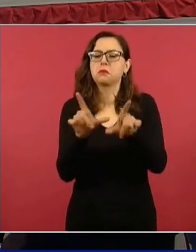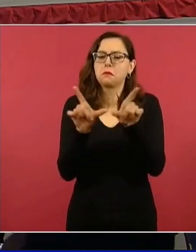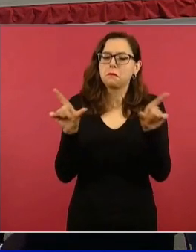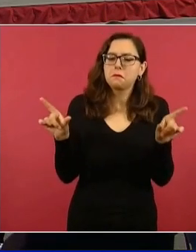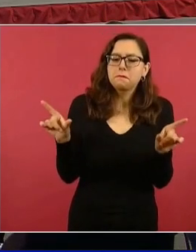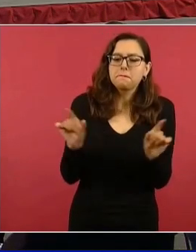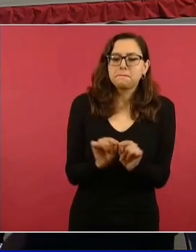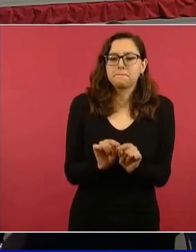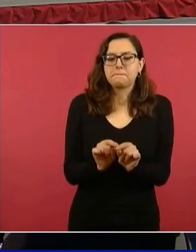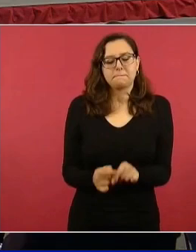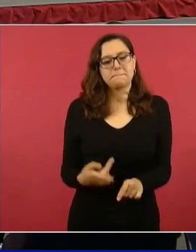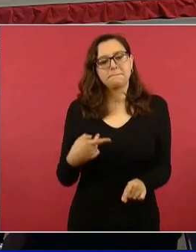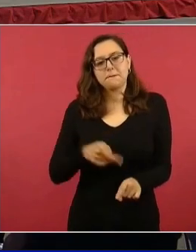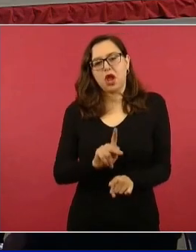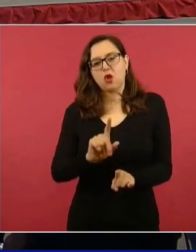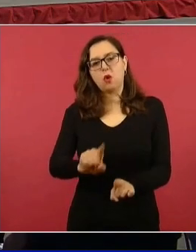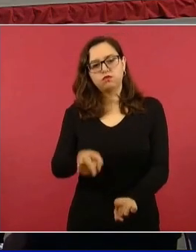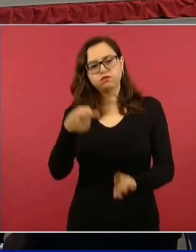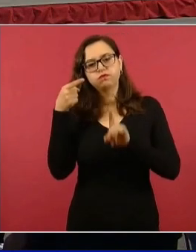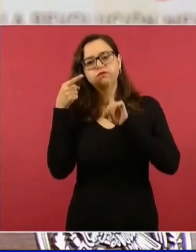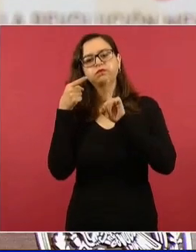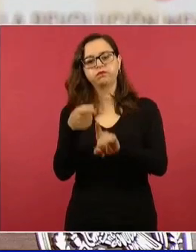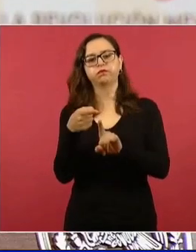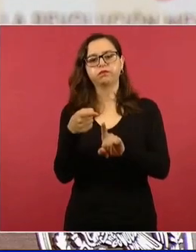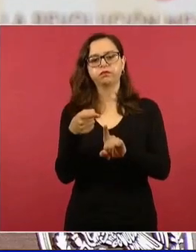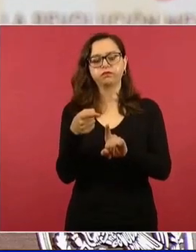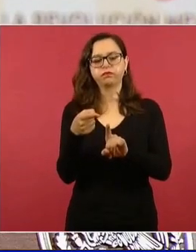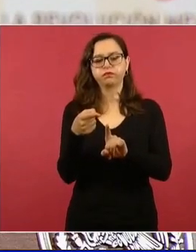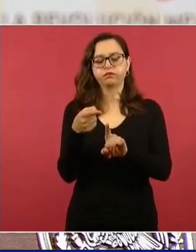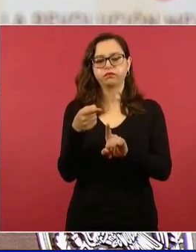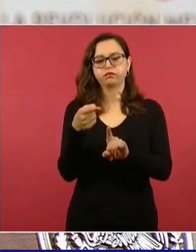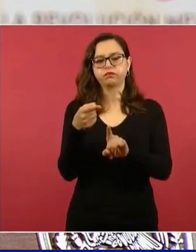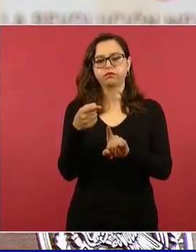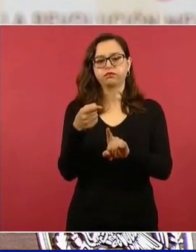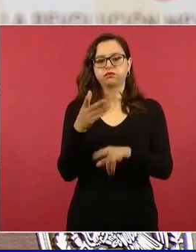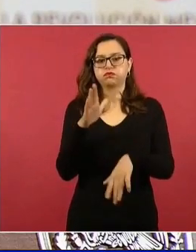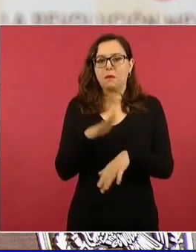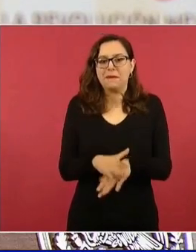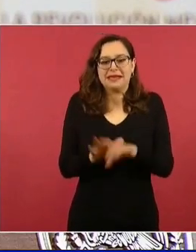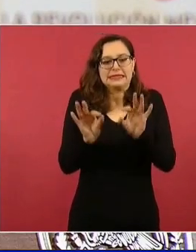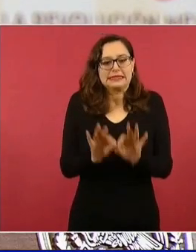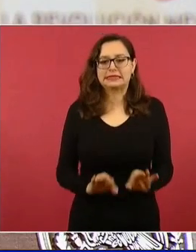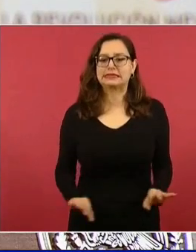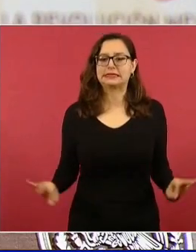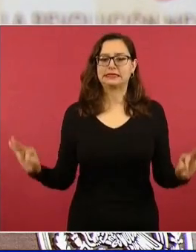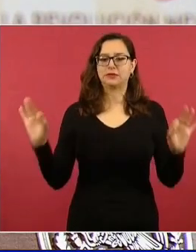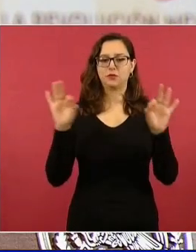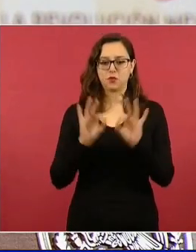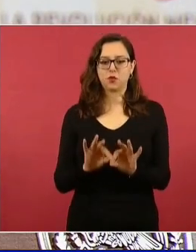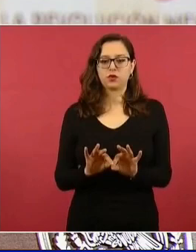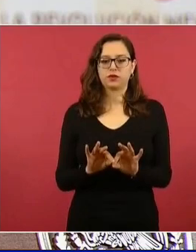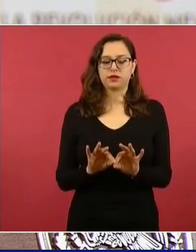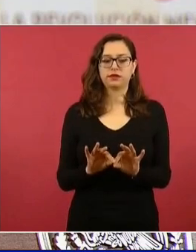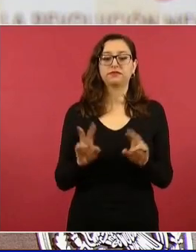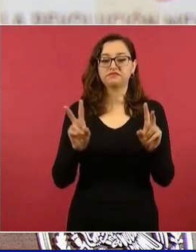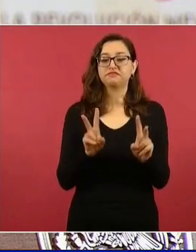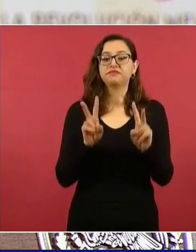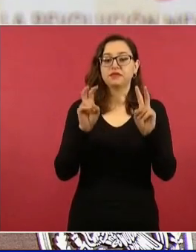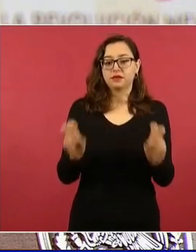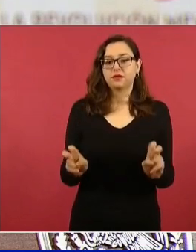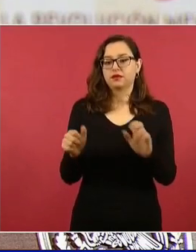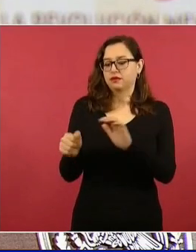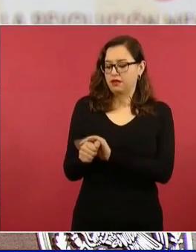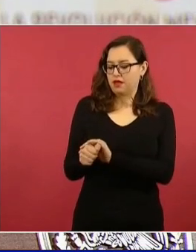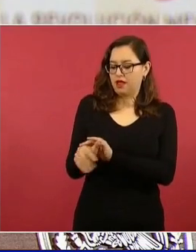con la sustancia, con lo fundamental del caso de